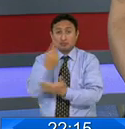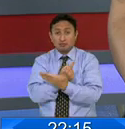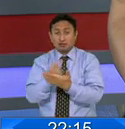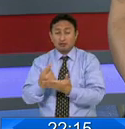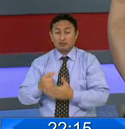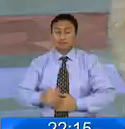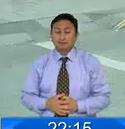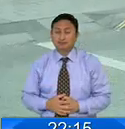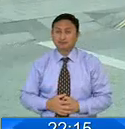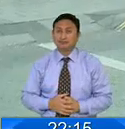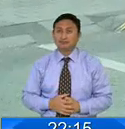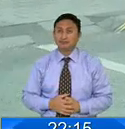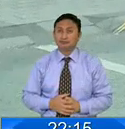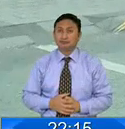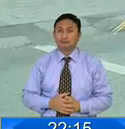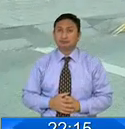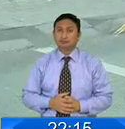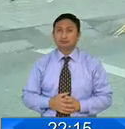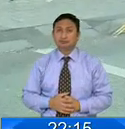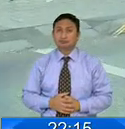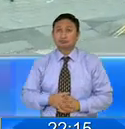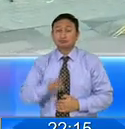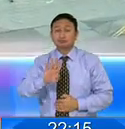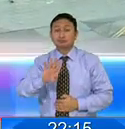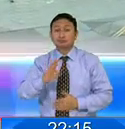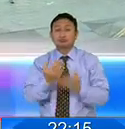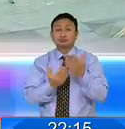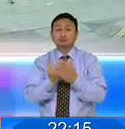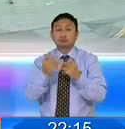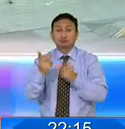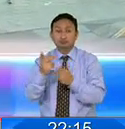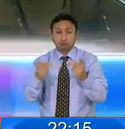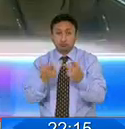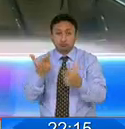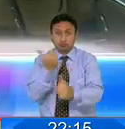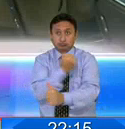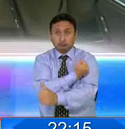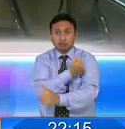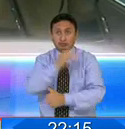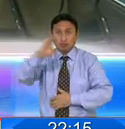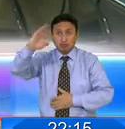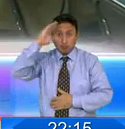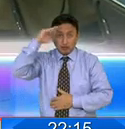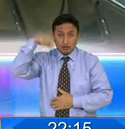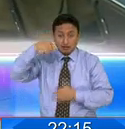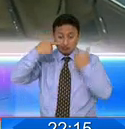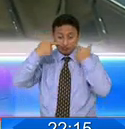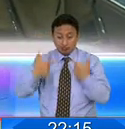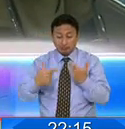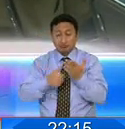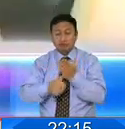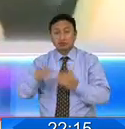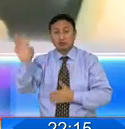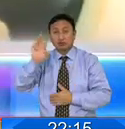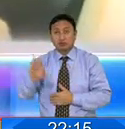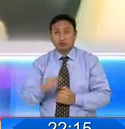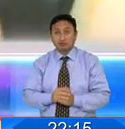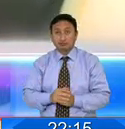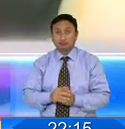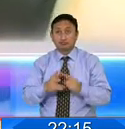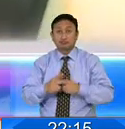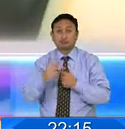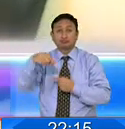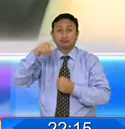días. Cuatro nuevos puntos de vacunación comandados por la Policía Nacional con la vigilancia del Ministerio de Salud se instalaron